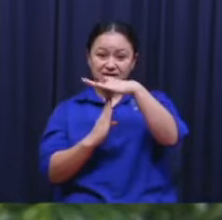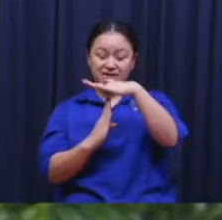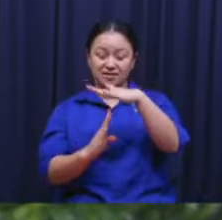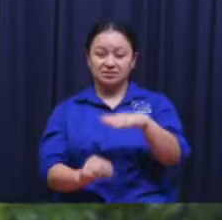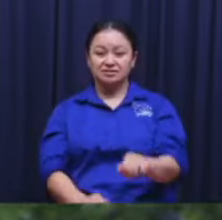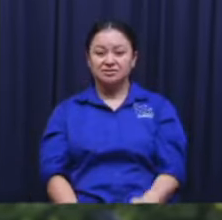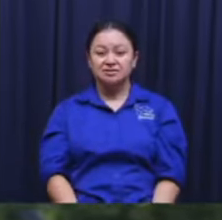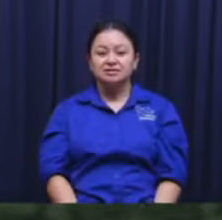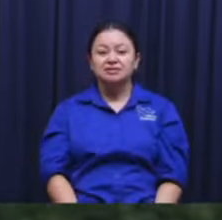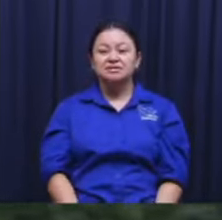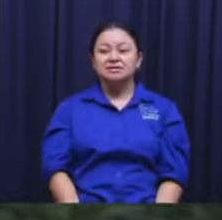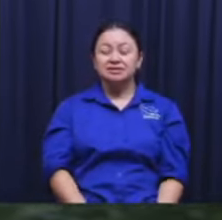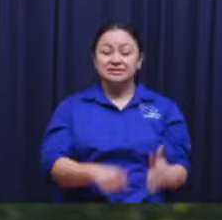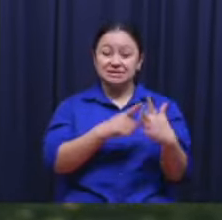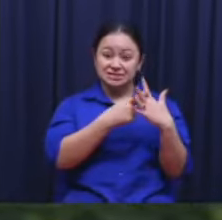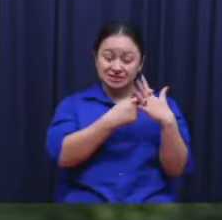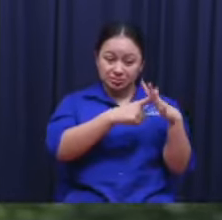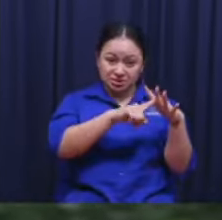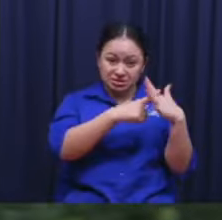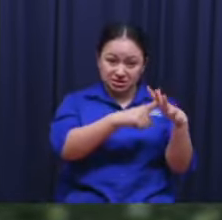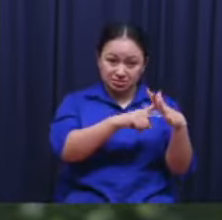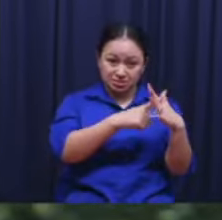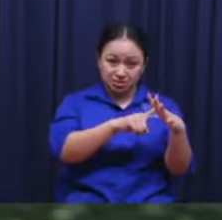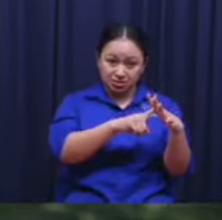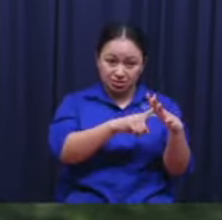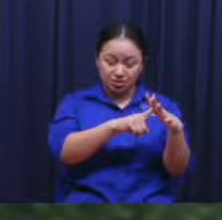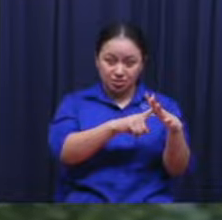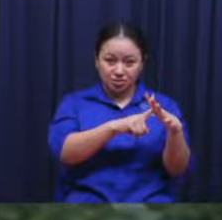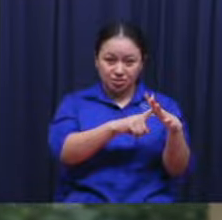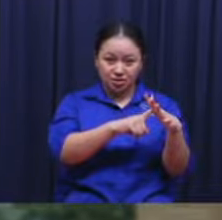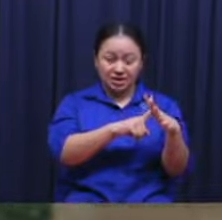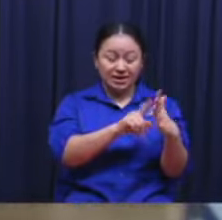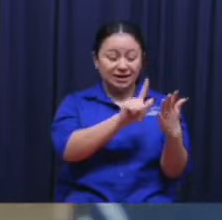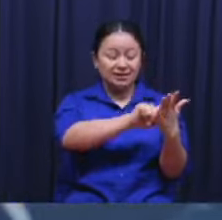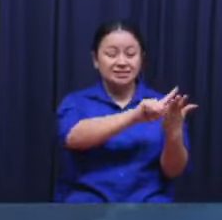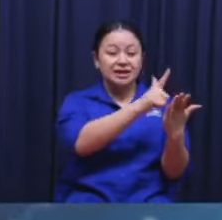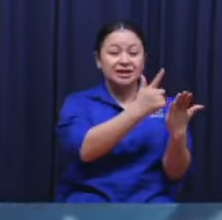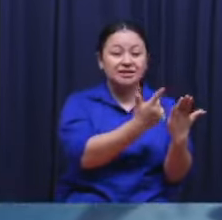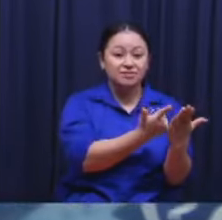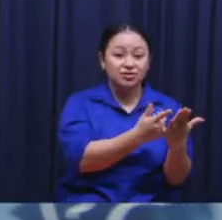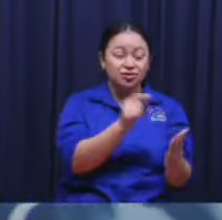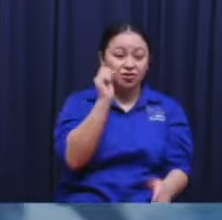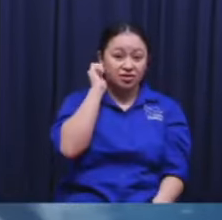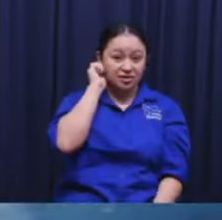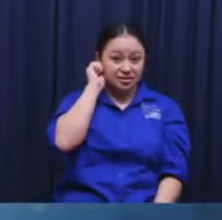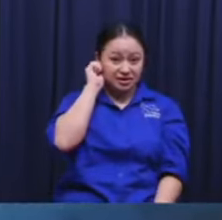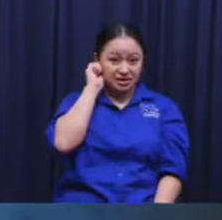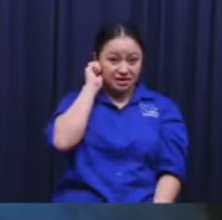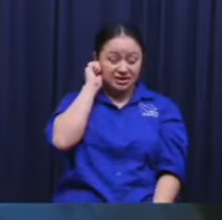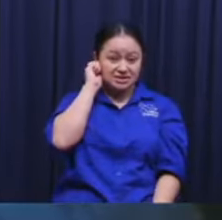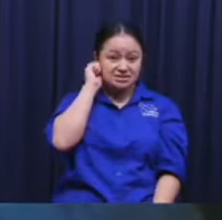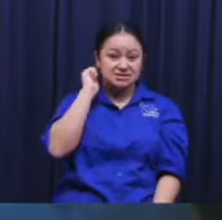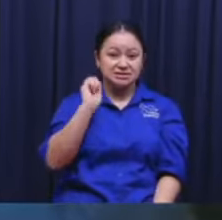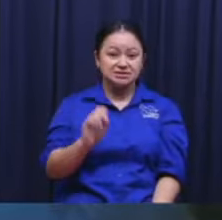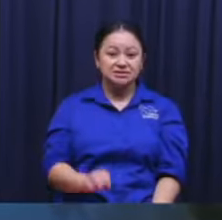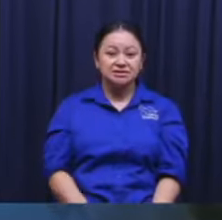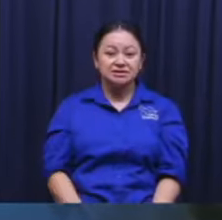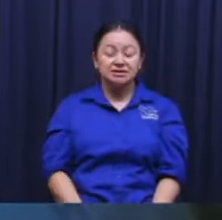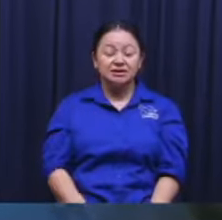Desde el principio, allá en Génesis, Dios nos enseñó un